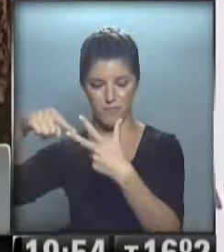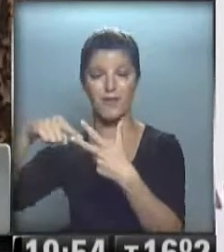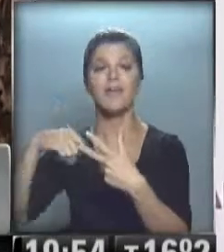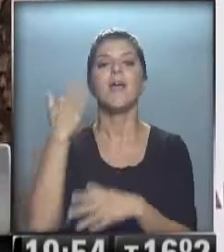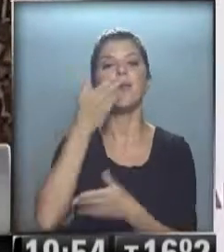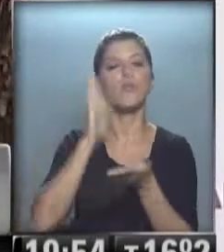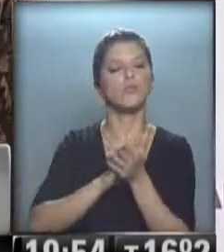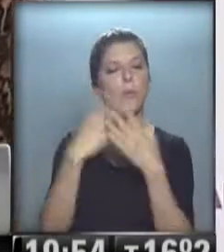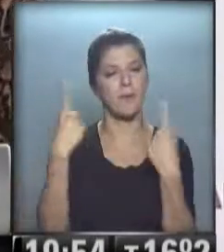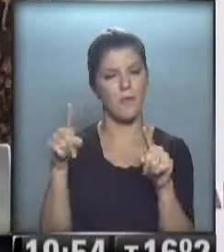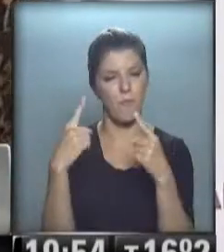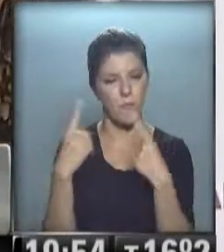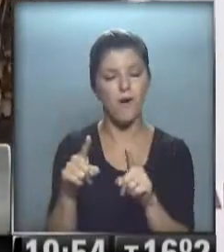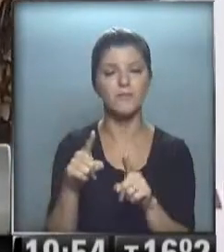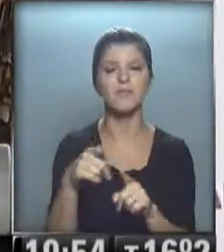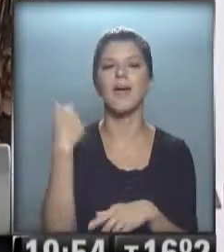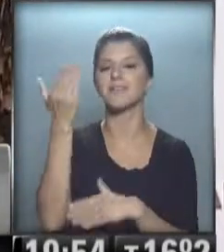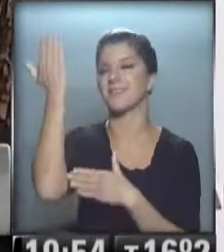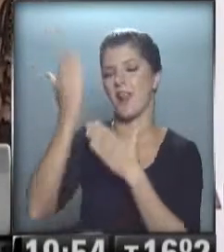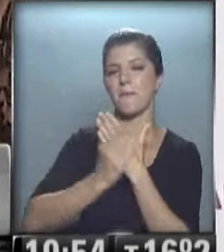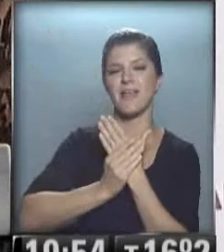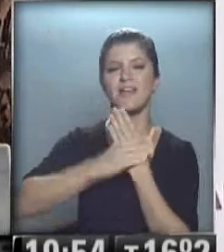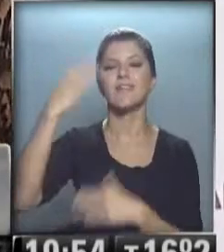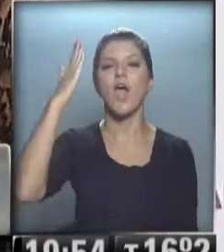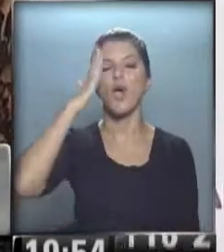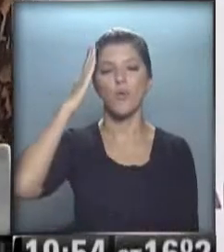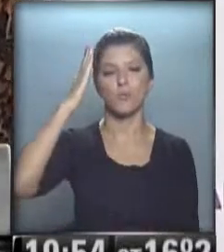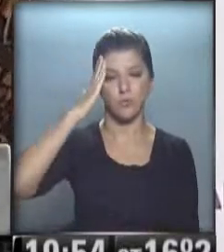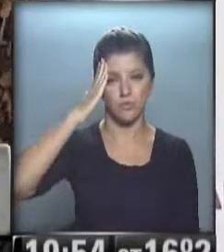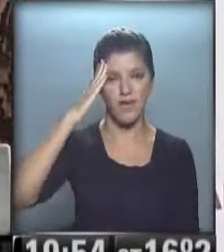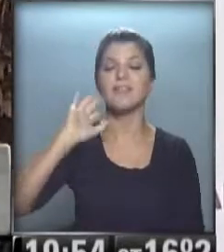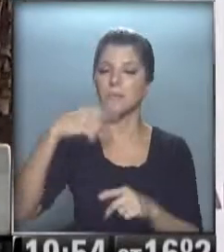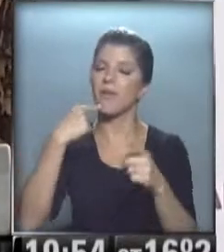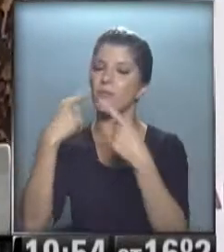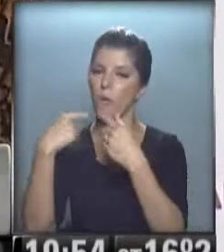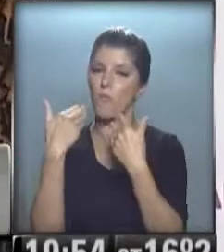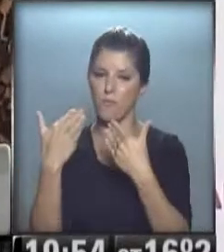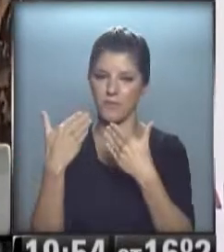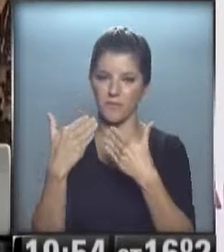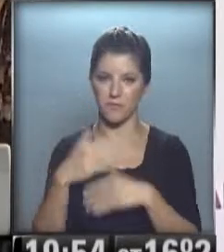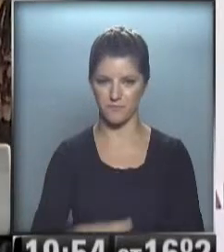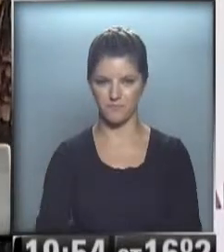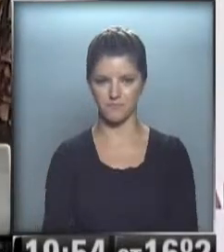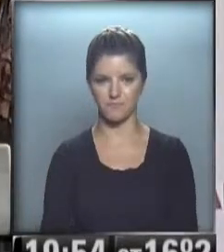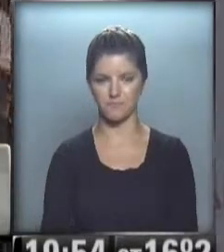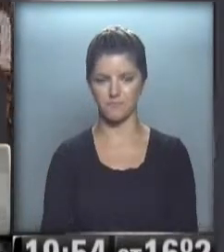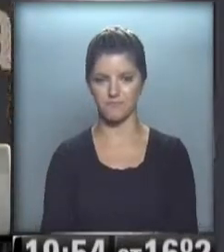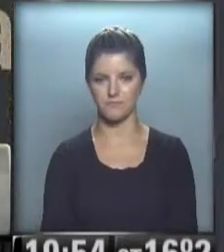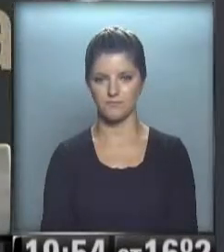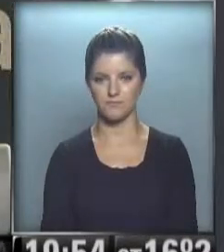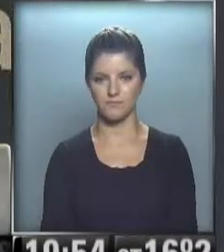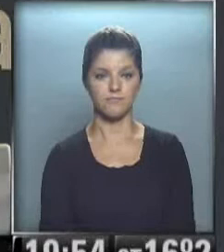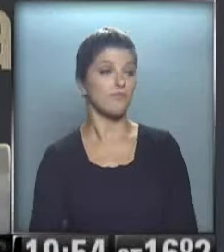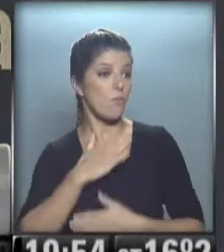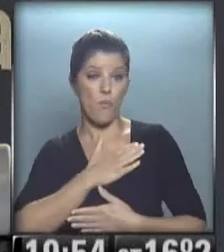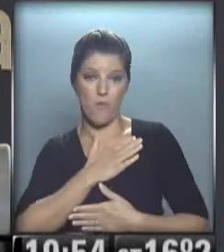una música, la flamante ministra de Cultura de la Nación. Estuvimos hablando con Teresa Parodi. Muy